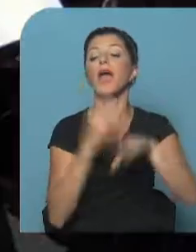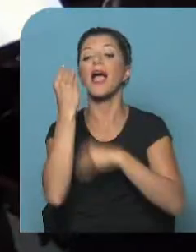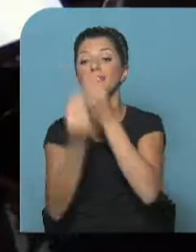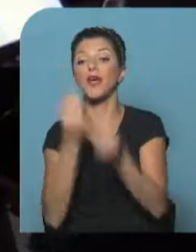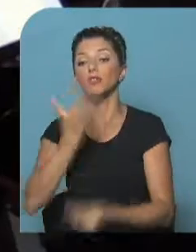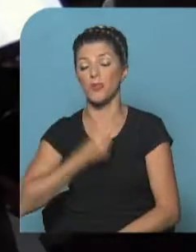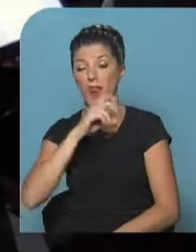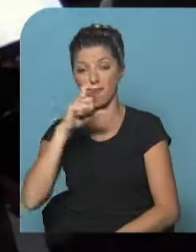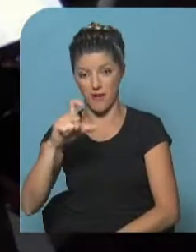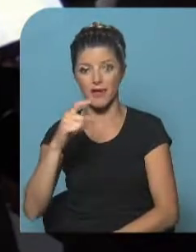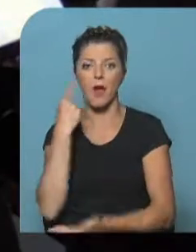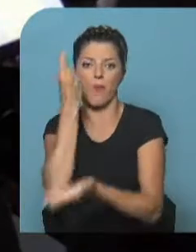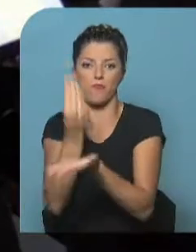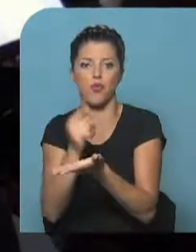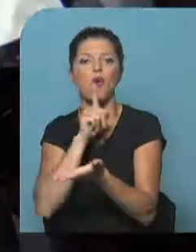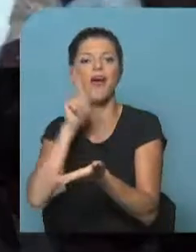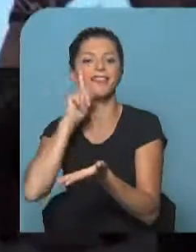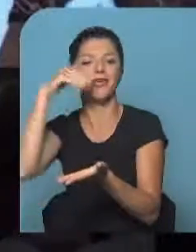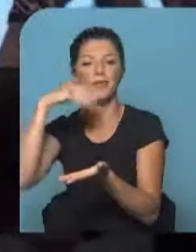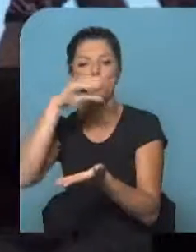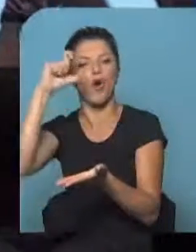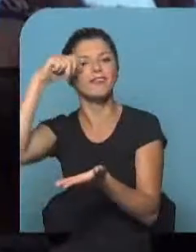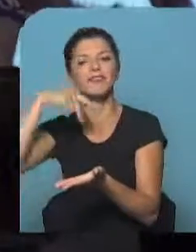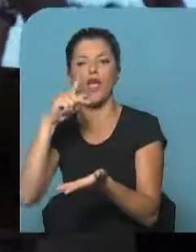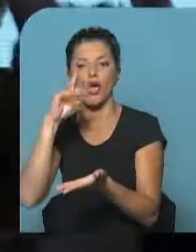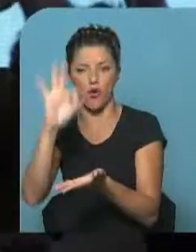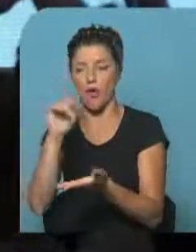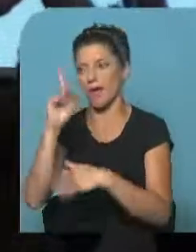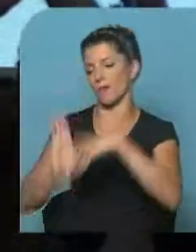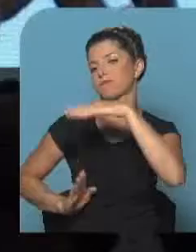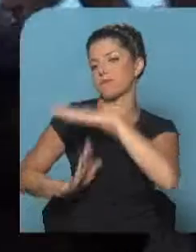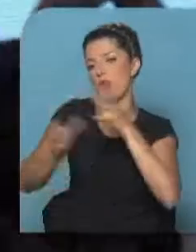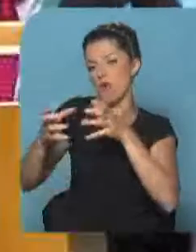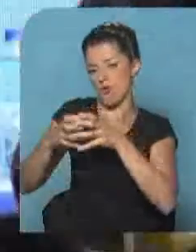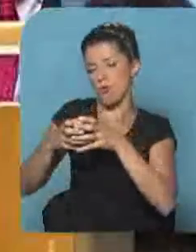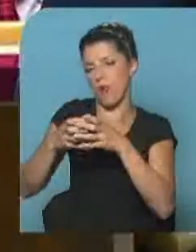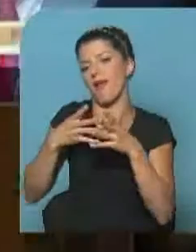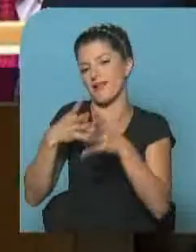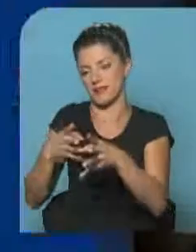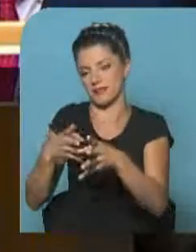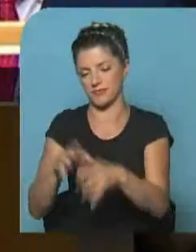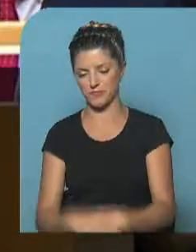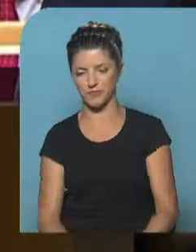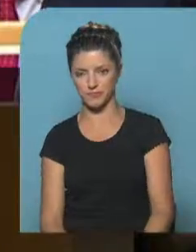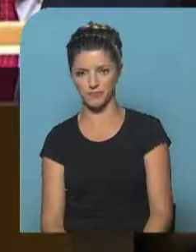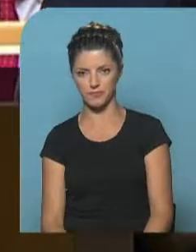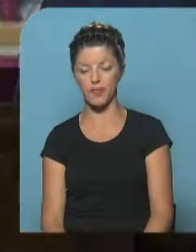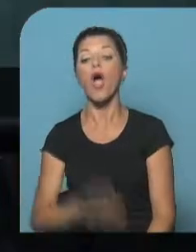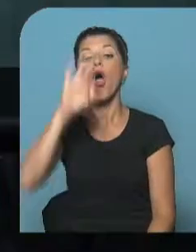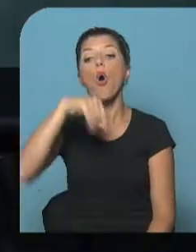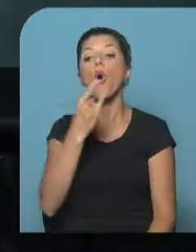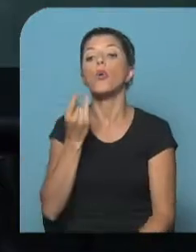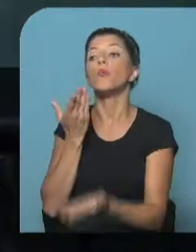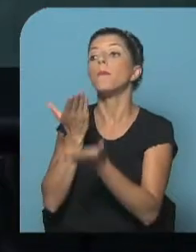en las presidenciales de Colombia el año próximo. Fue el líder máximo de la guerrilla. La ONU pidió por